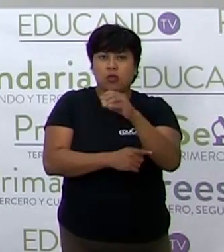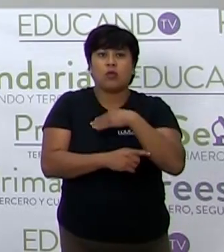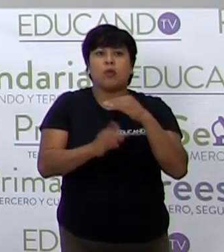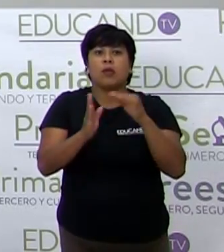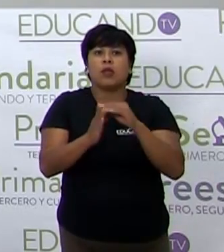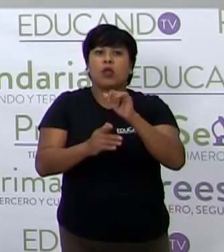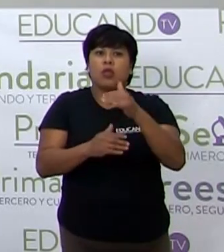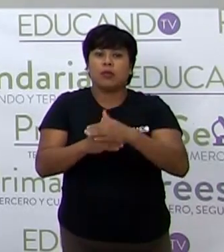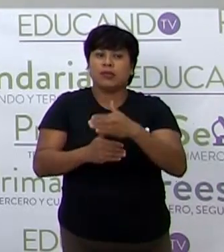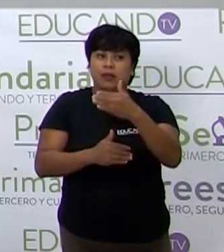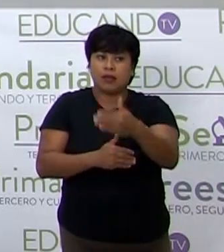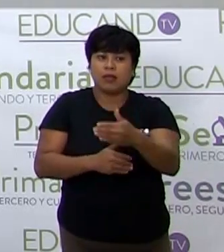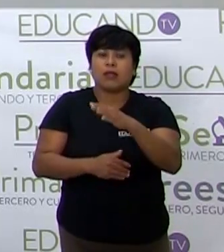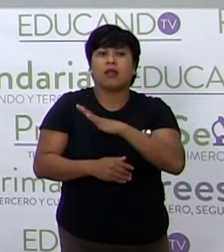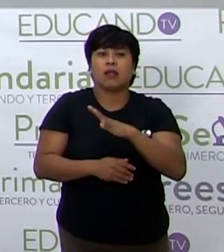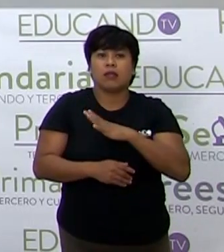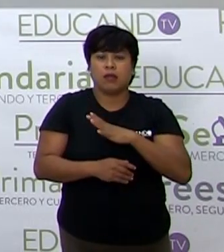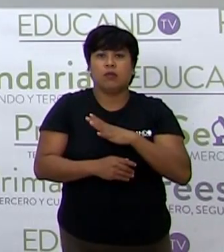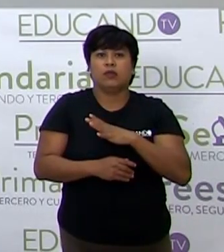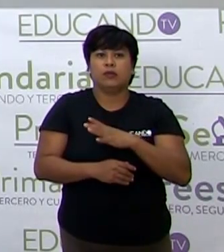que son los trapezoides.